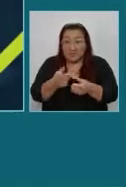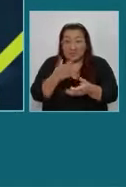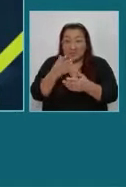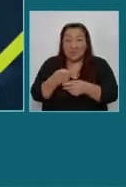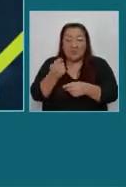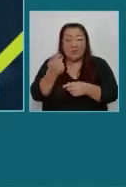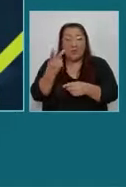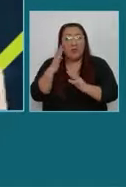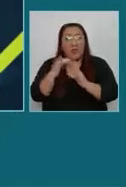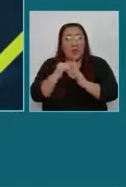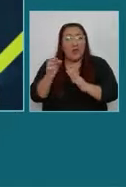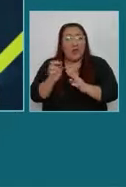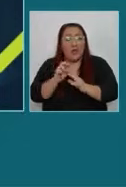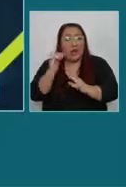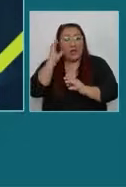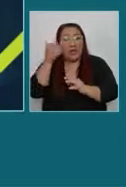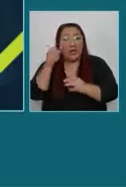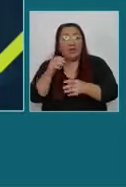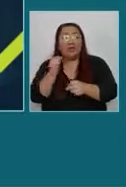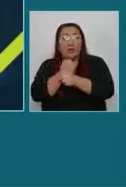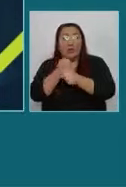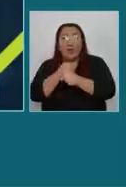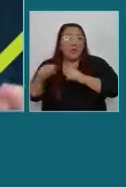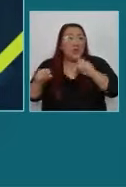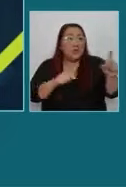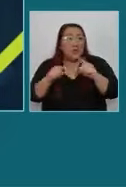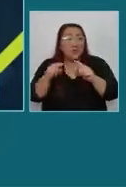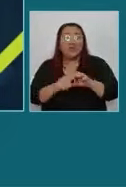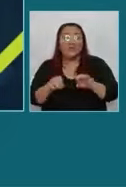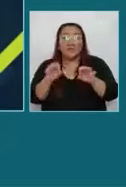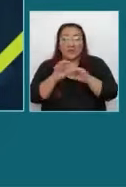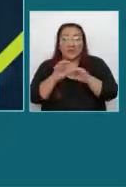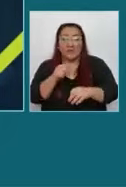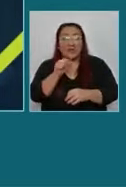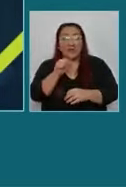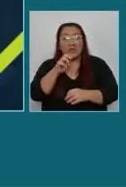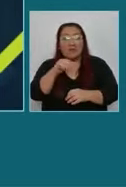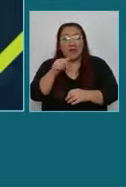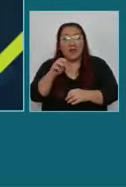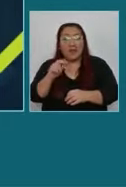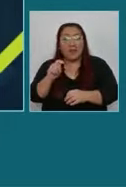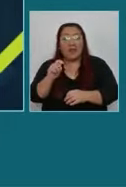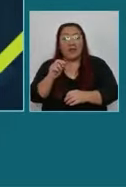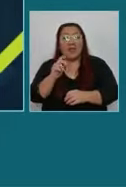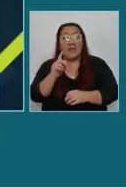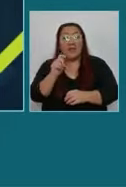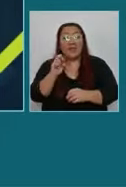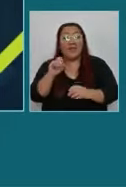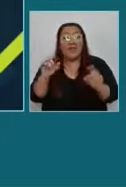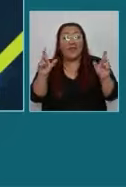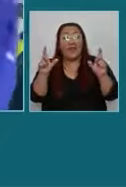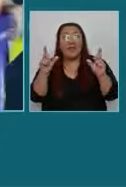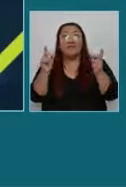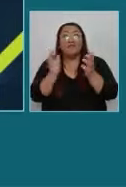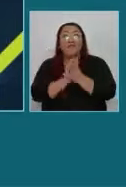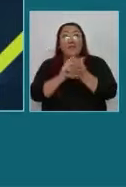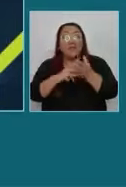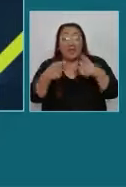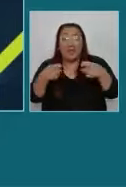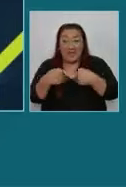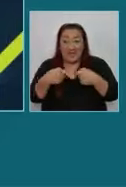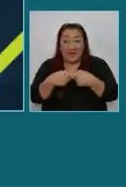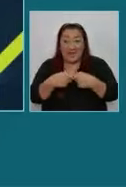casi $2 millones creando este holding de innovación abierta. Smart Doctor, plataforma de telemedicina, ellos son de Chiclayo, por si acaso Delivery Go es